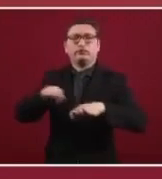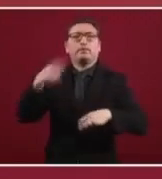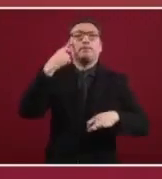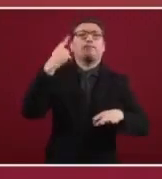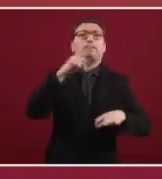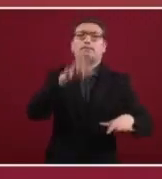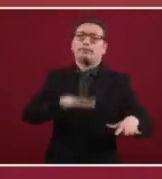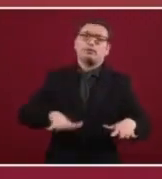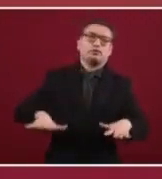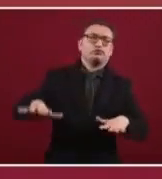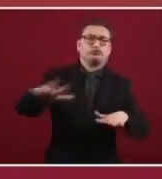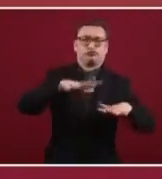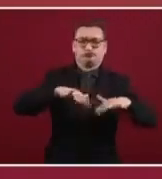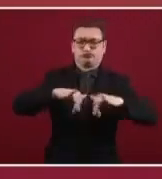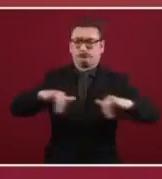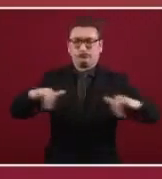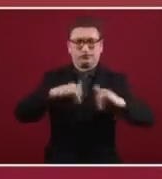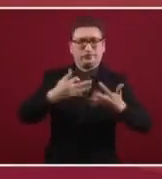área